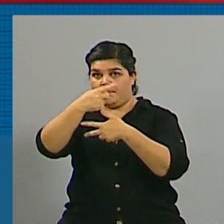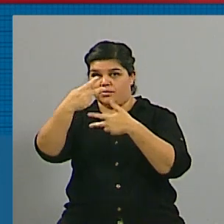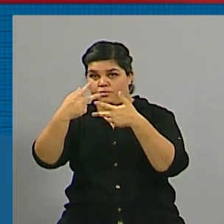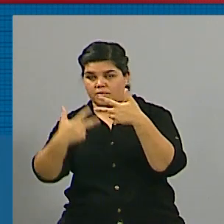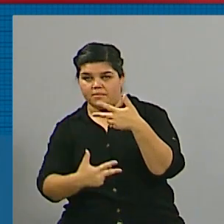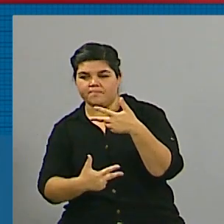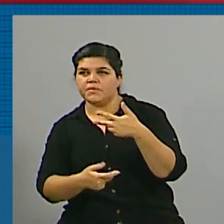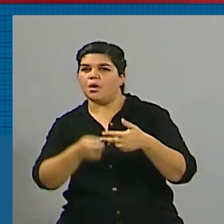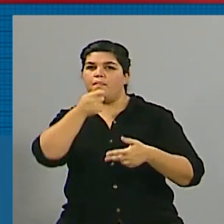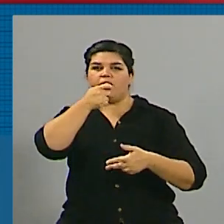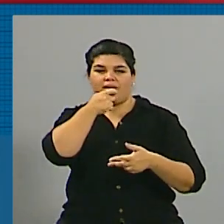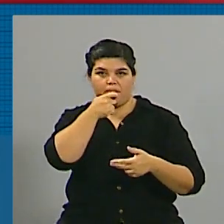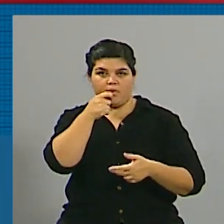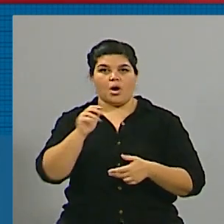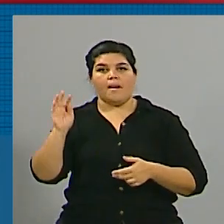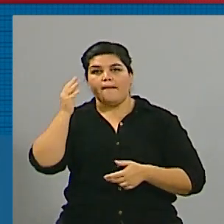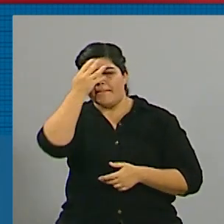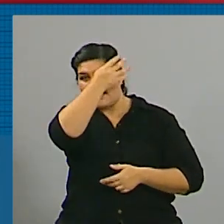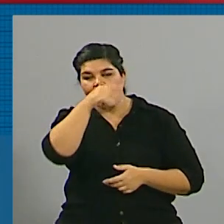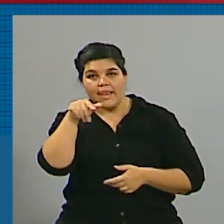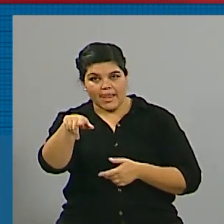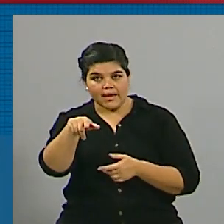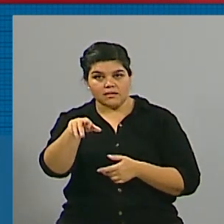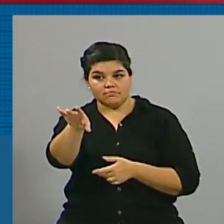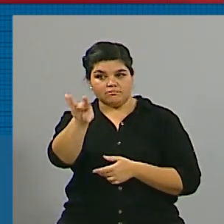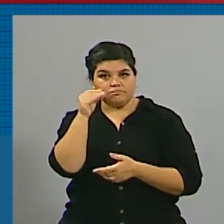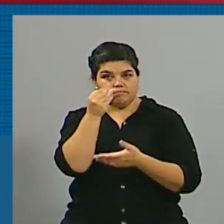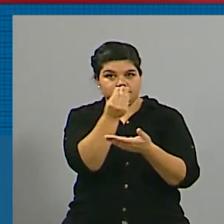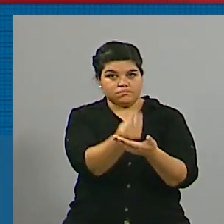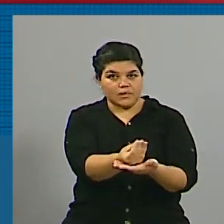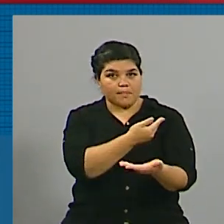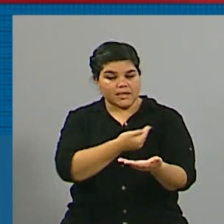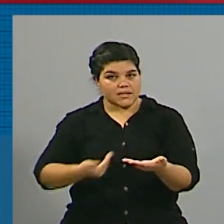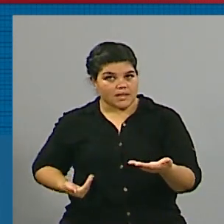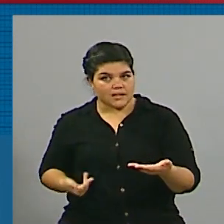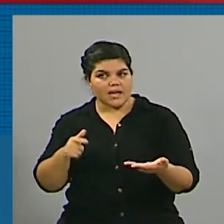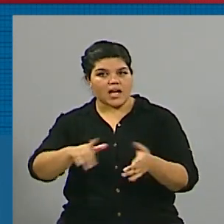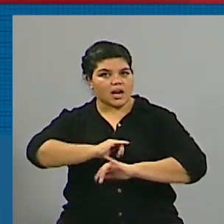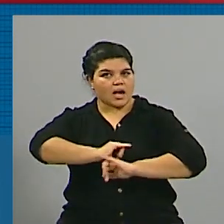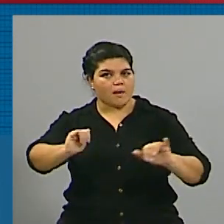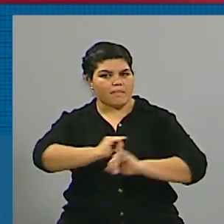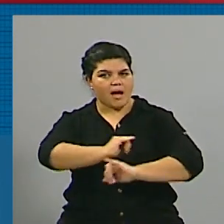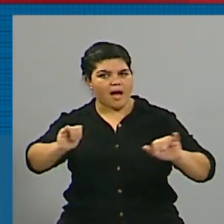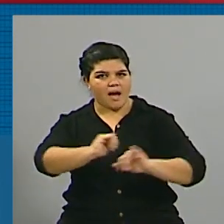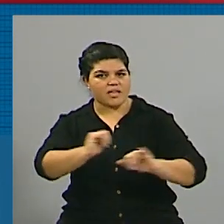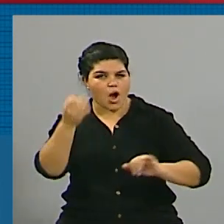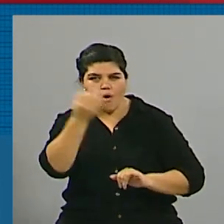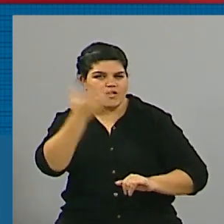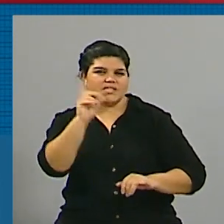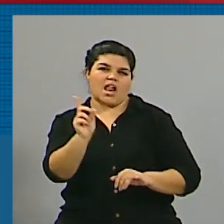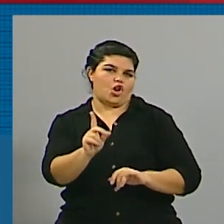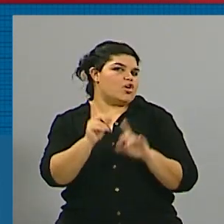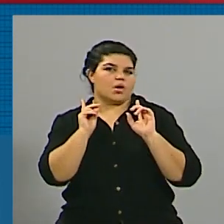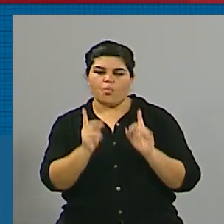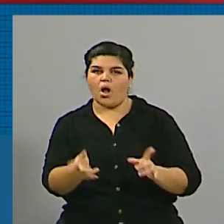si Milei saliera electo, bueno, una de las cosas que él dice como parte de lo que hoy ya es su campaña, aunque no sea oficial, él viene haciendo campaña desde hace tiempo,